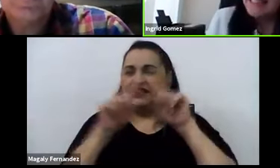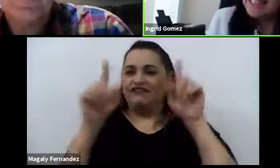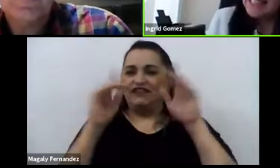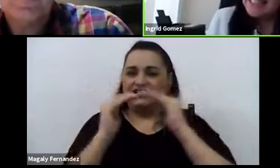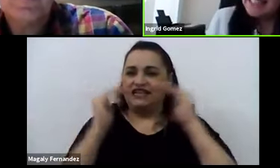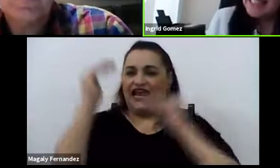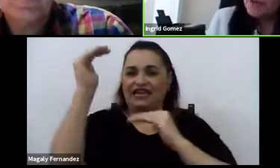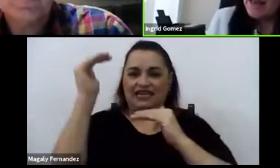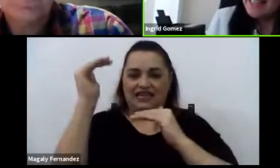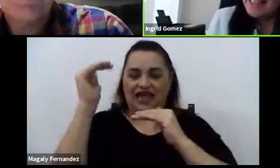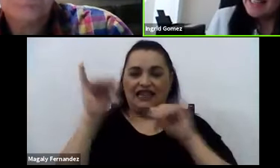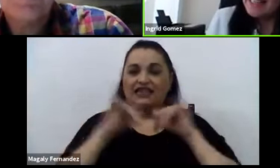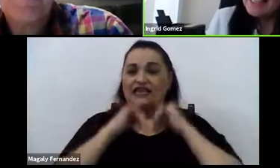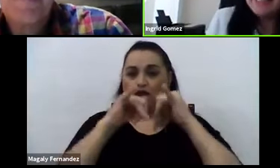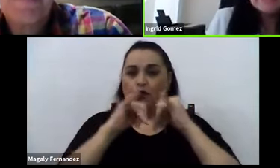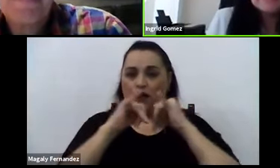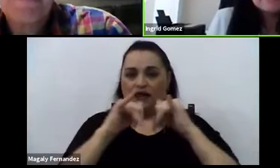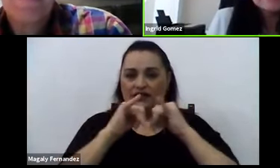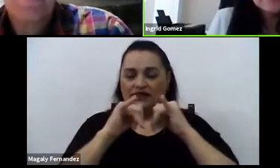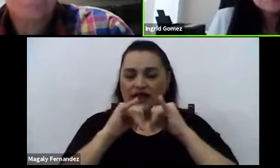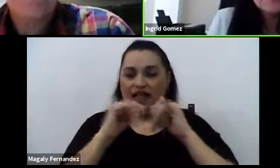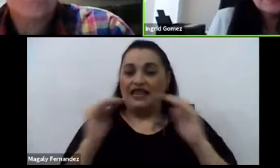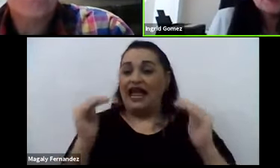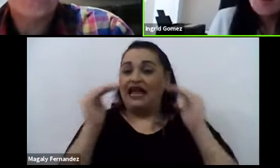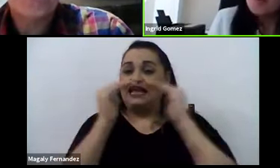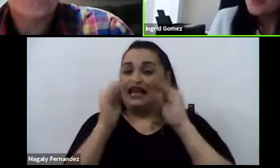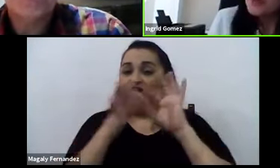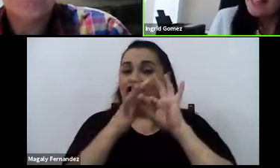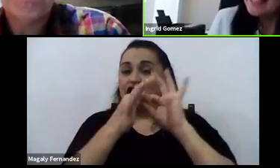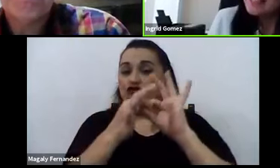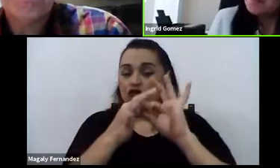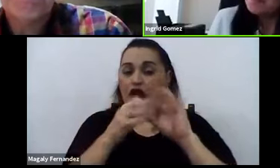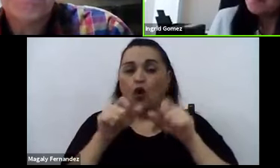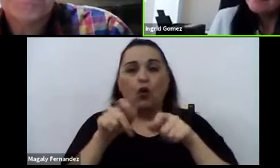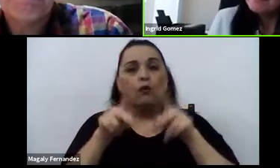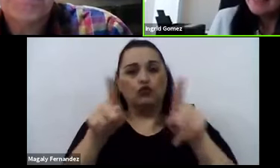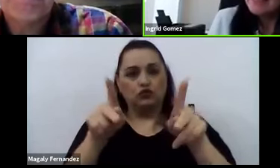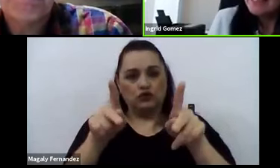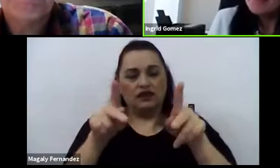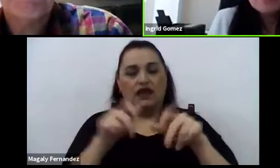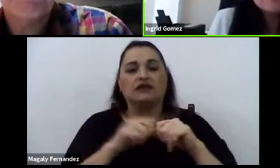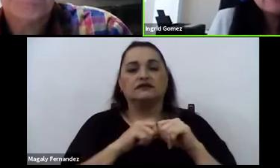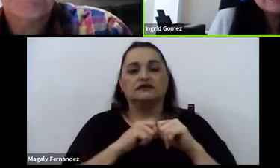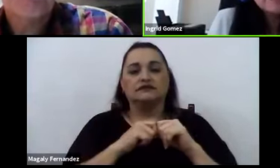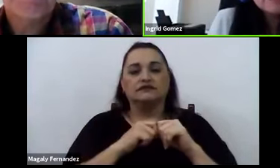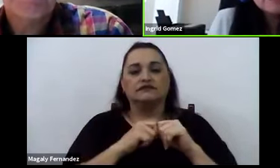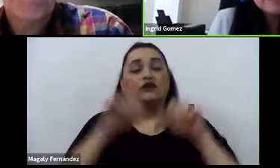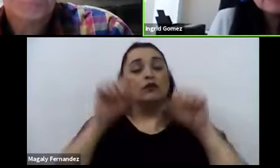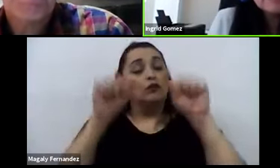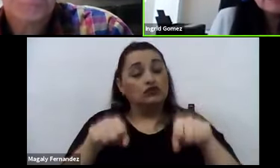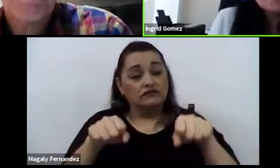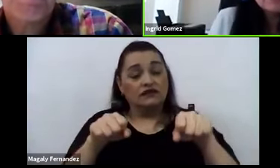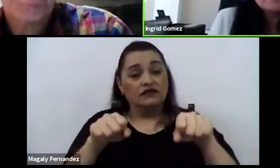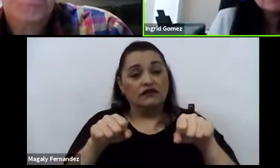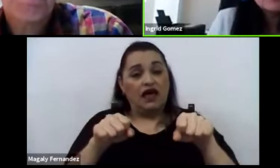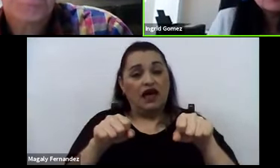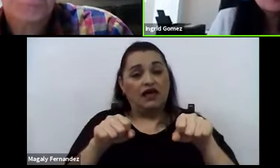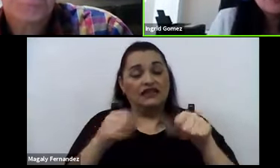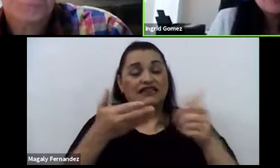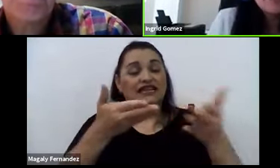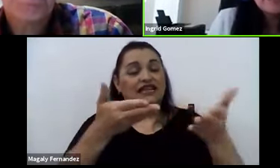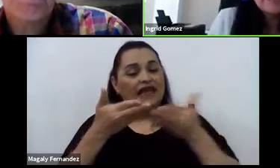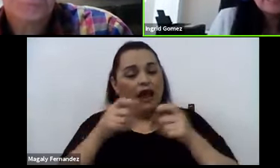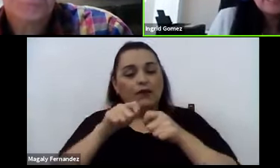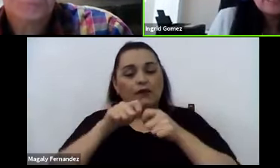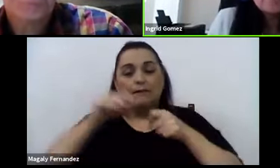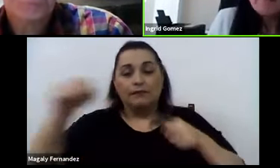equidad y de igualdad, esa equidad relacionada con oportunidades y la posibilidad entonces de traer una